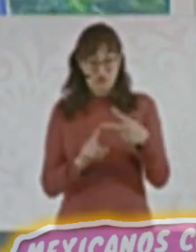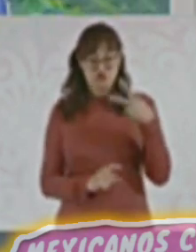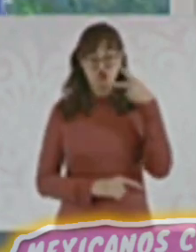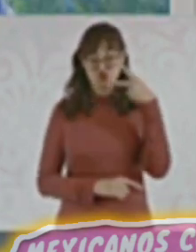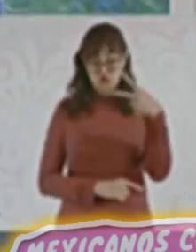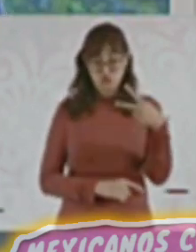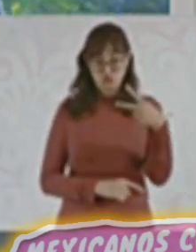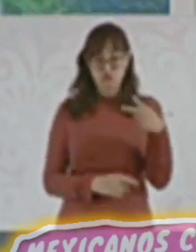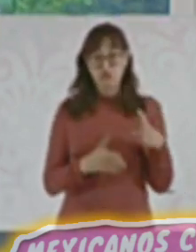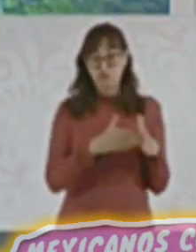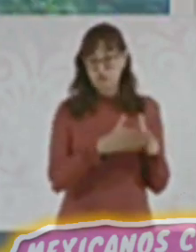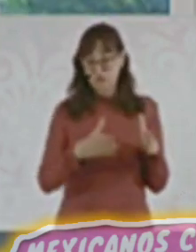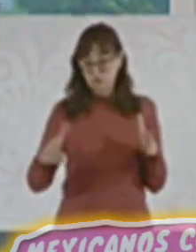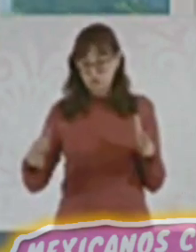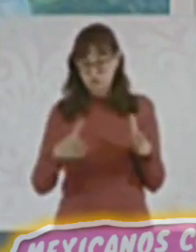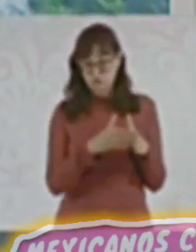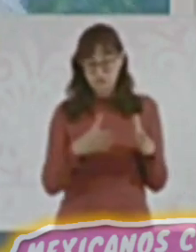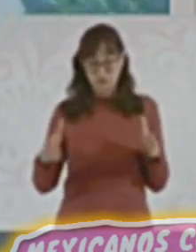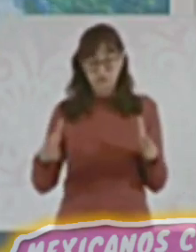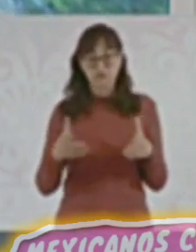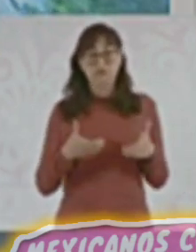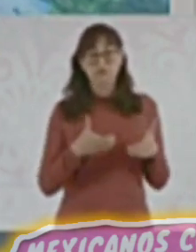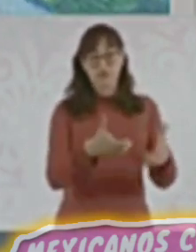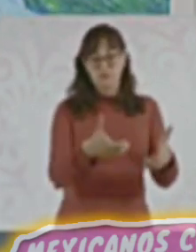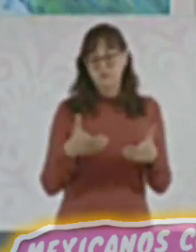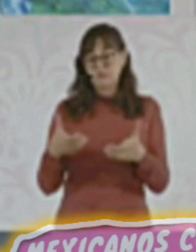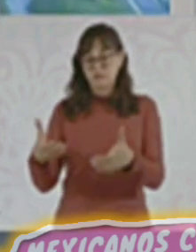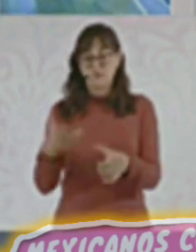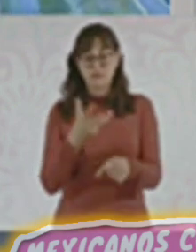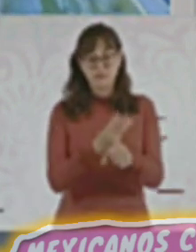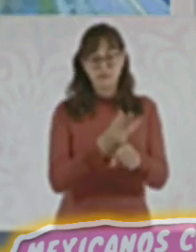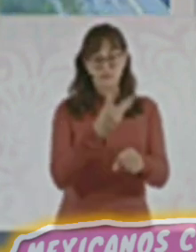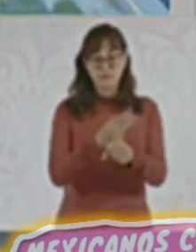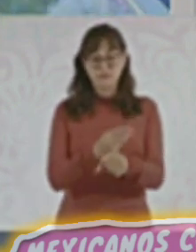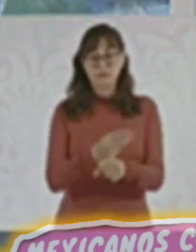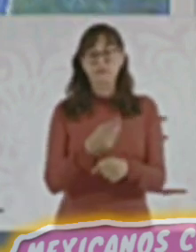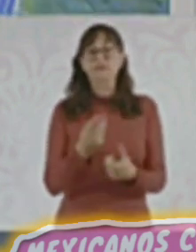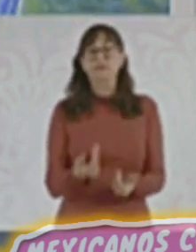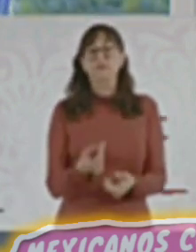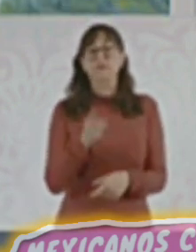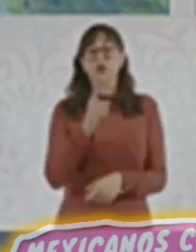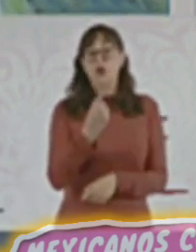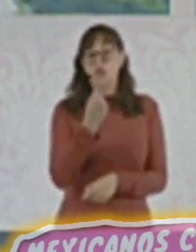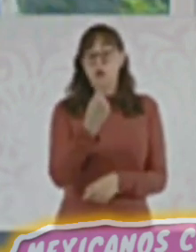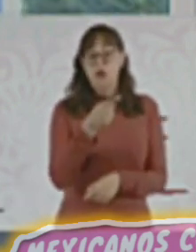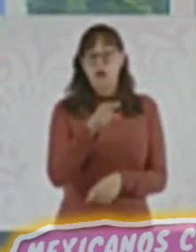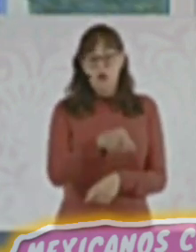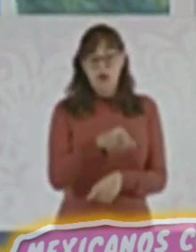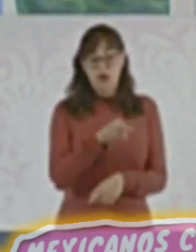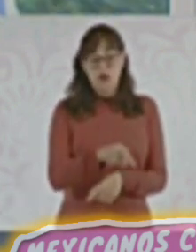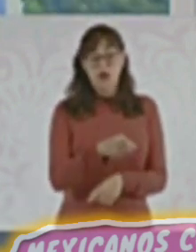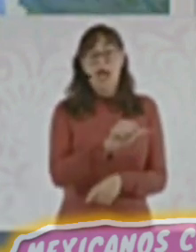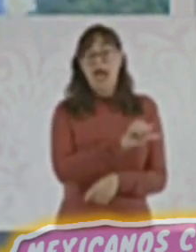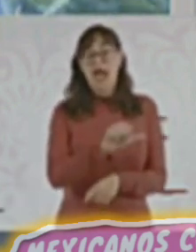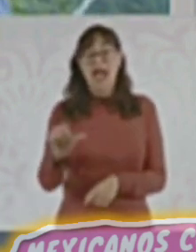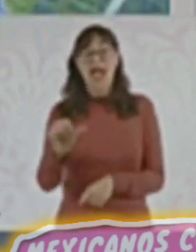que estamos trabajando. Uno, la modernización de 4 carriles en el corredor